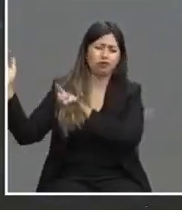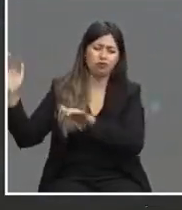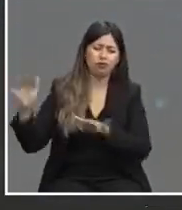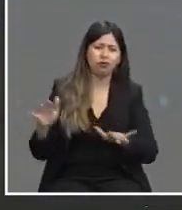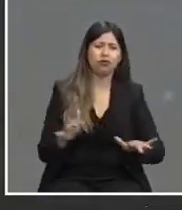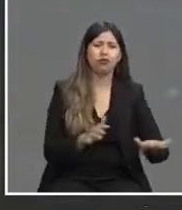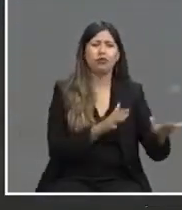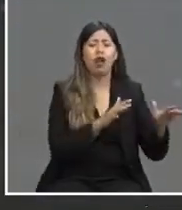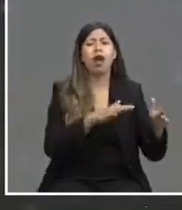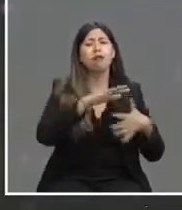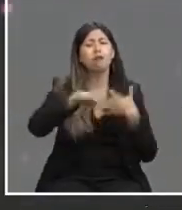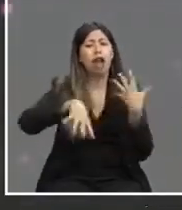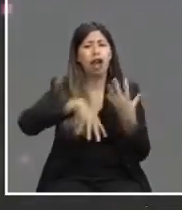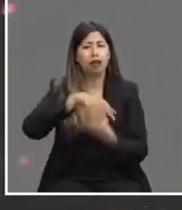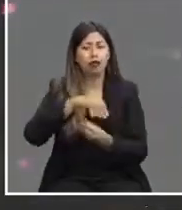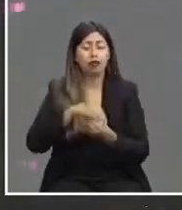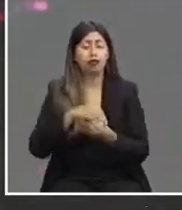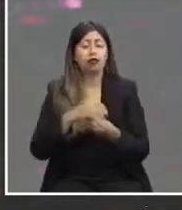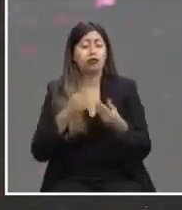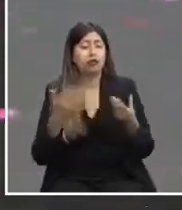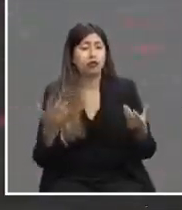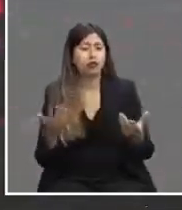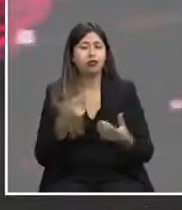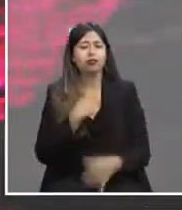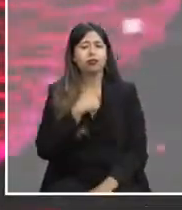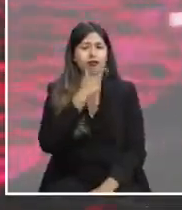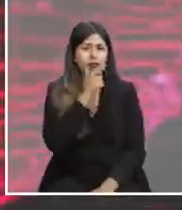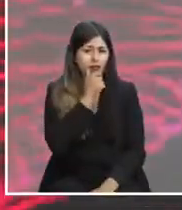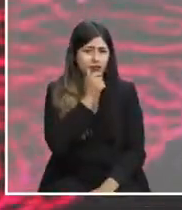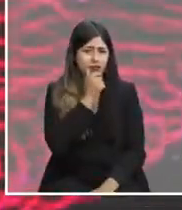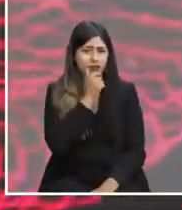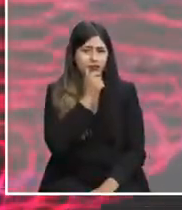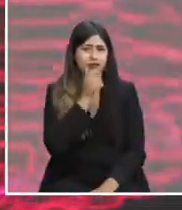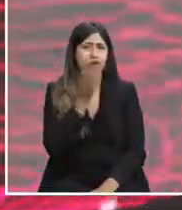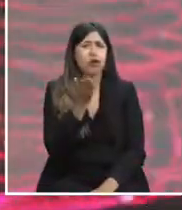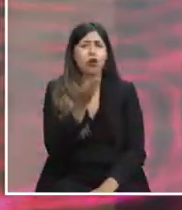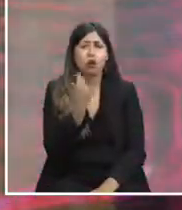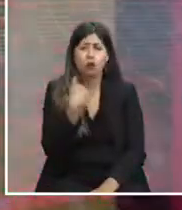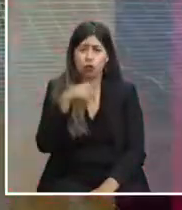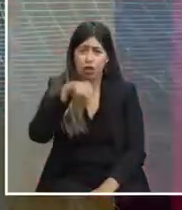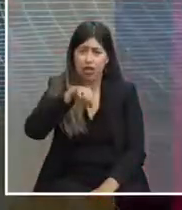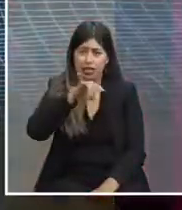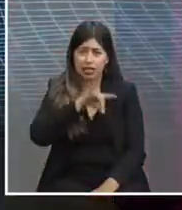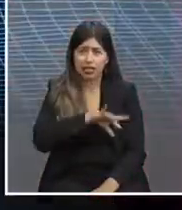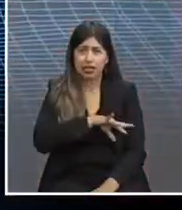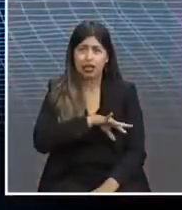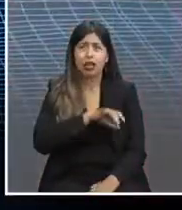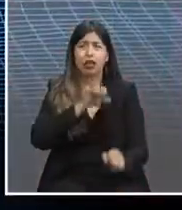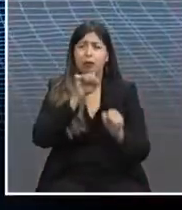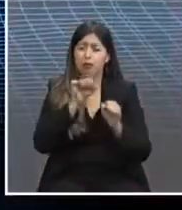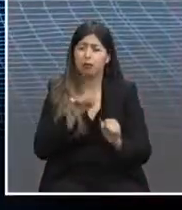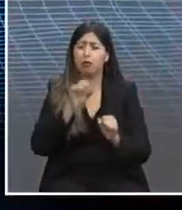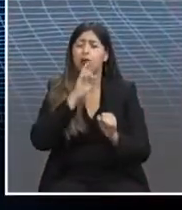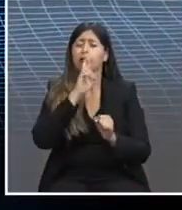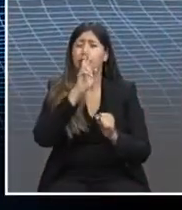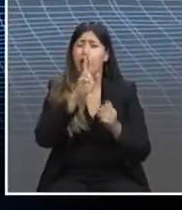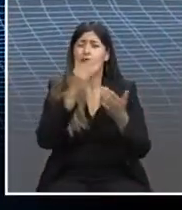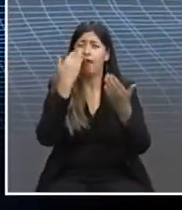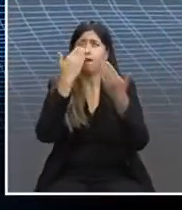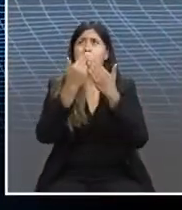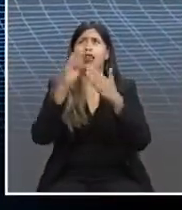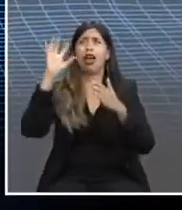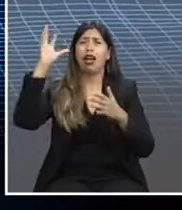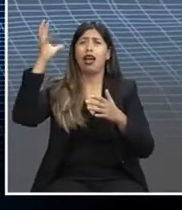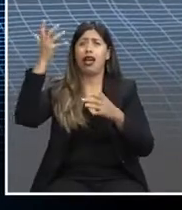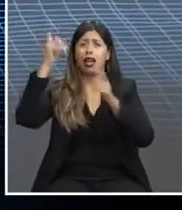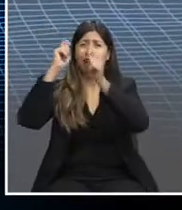Por lo tanto, vale preguntarnos, ¿estamos preparados en Chile para enfrentar el cambio climático